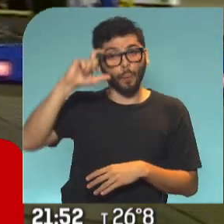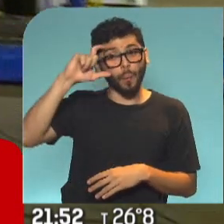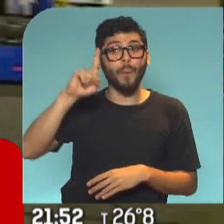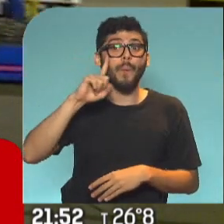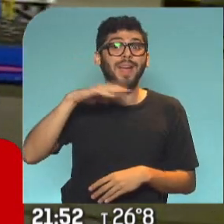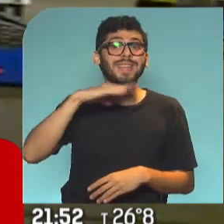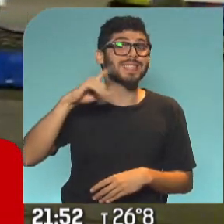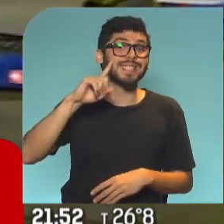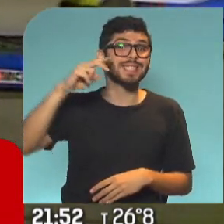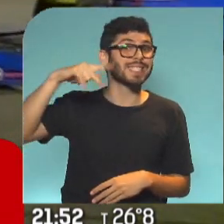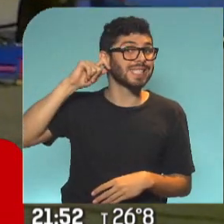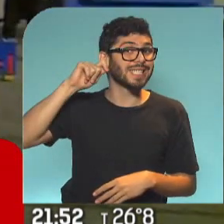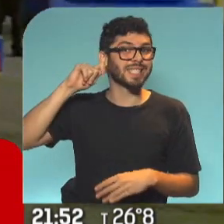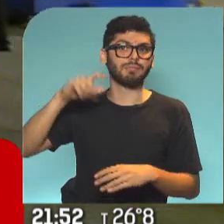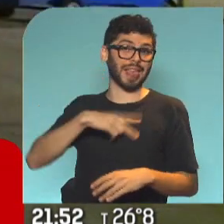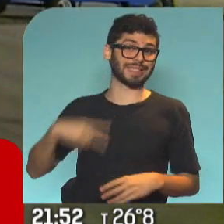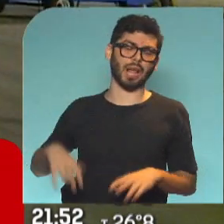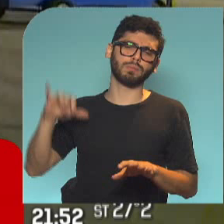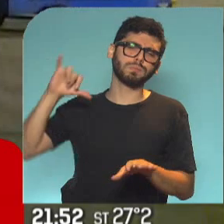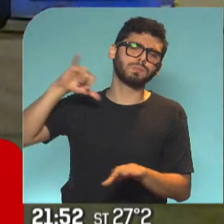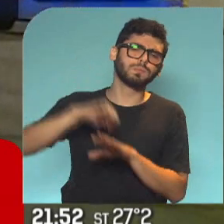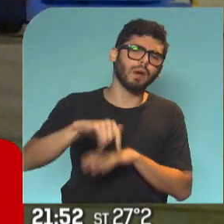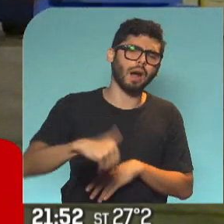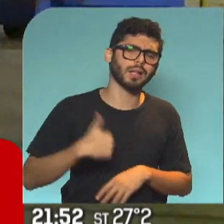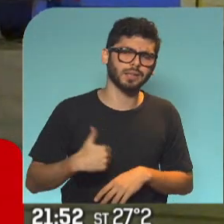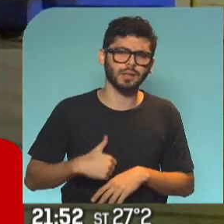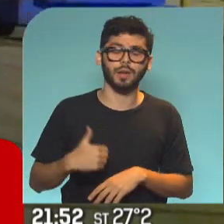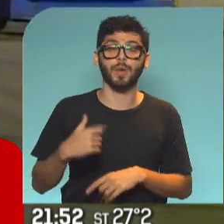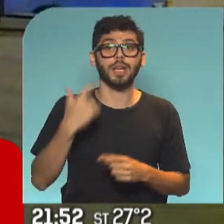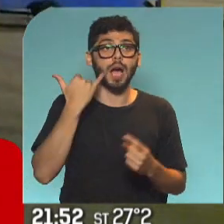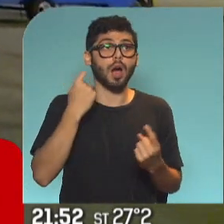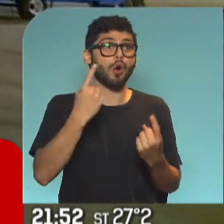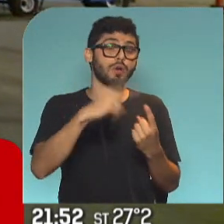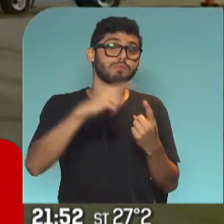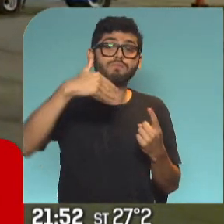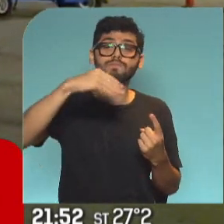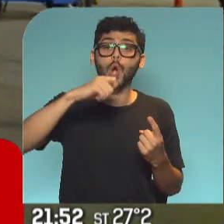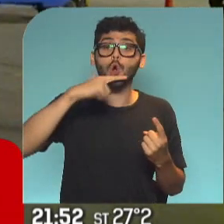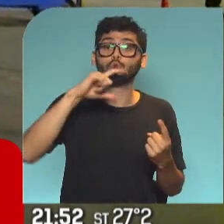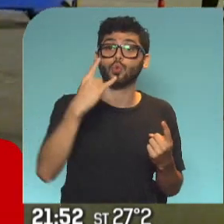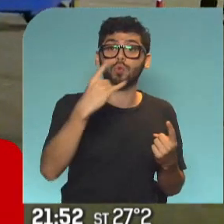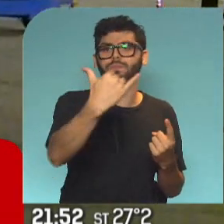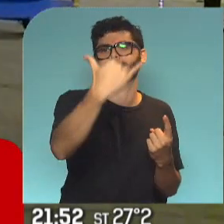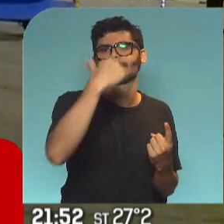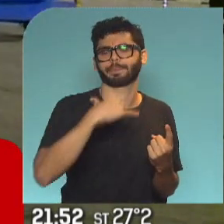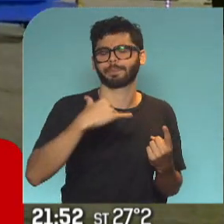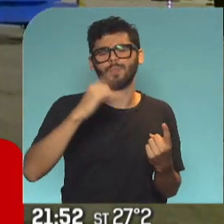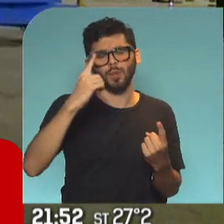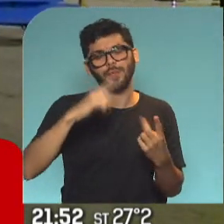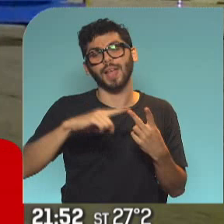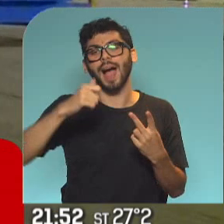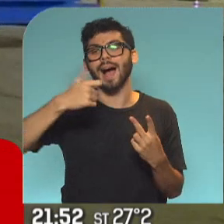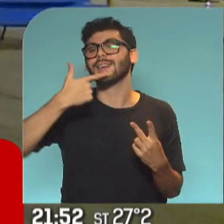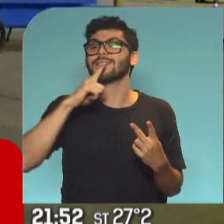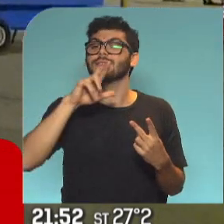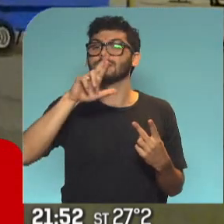de diversos puntos del mundo, fundamentalmente de Moscú. Claro que la AstraZeneca, la última vacuna con